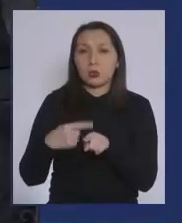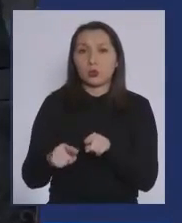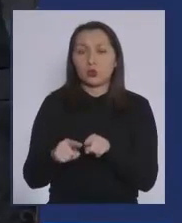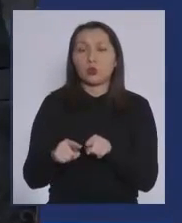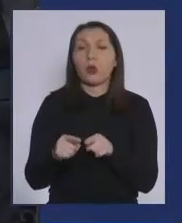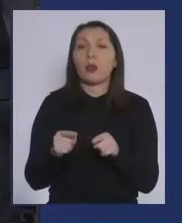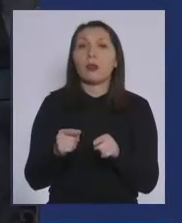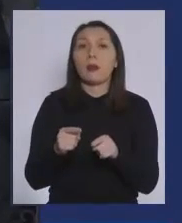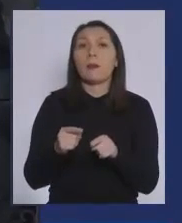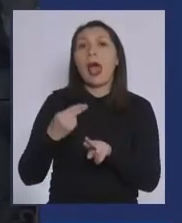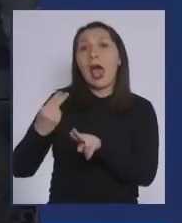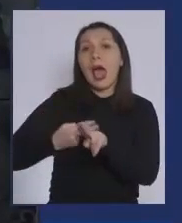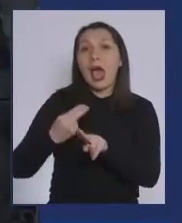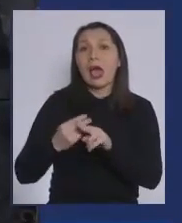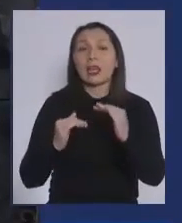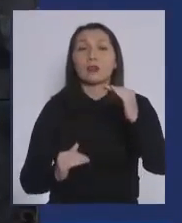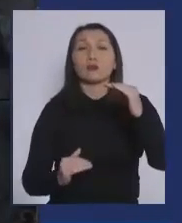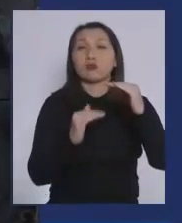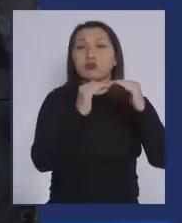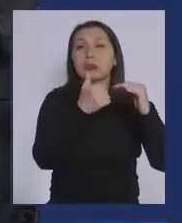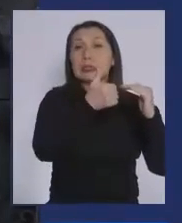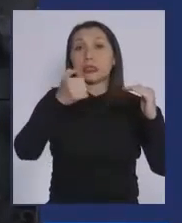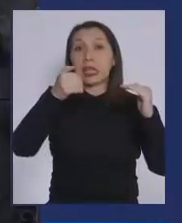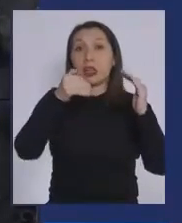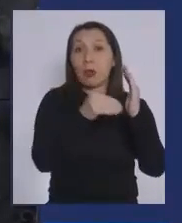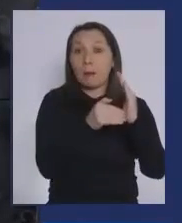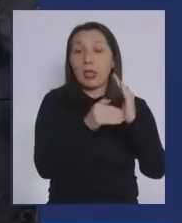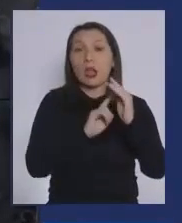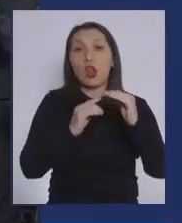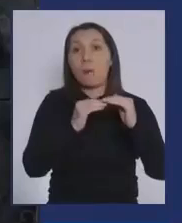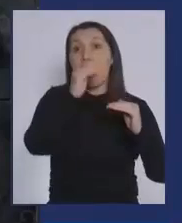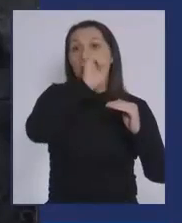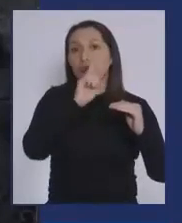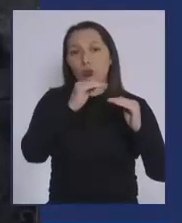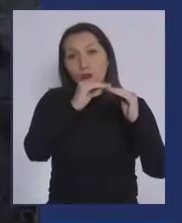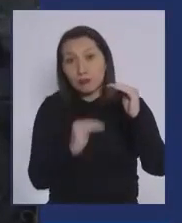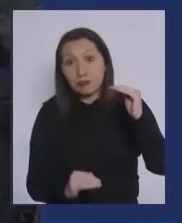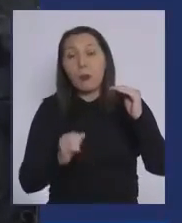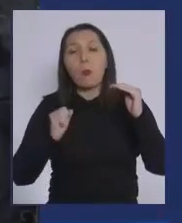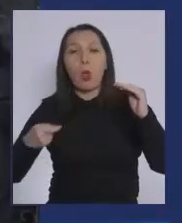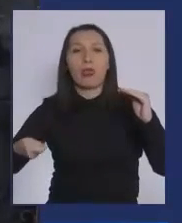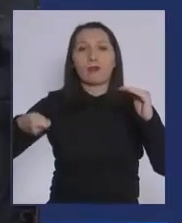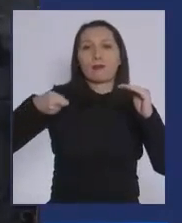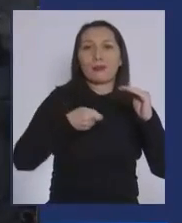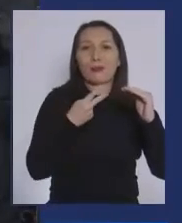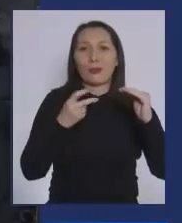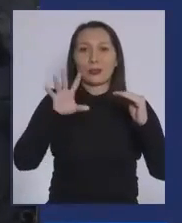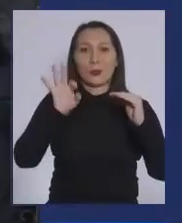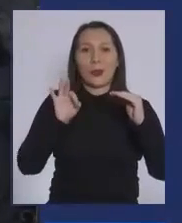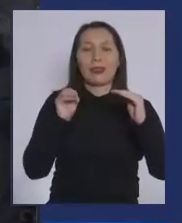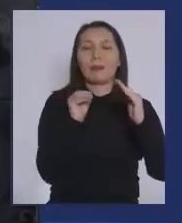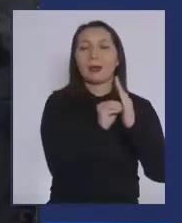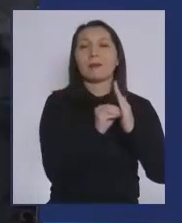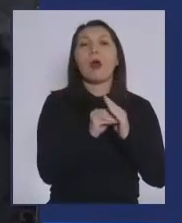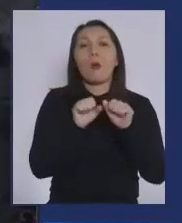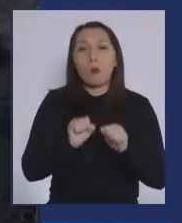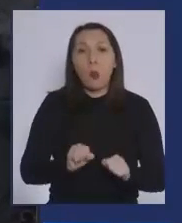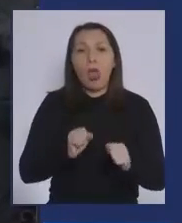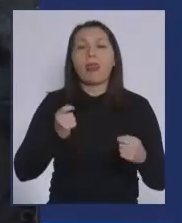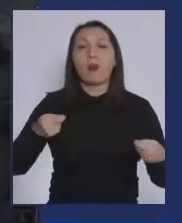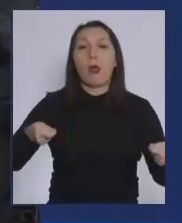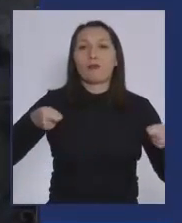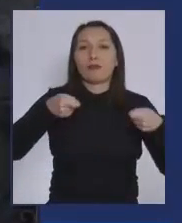para arriendos que no superen los 600 mil pesos mensuales y que va a cubrir hasta el 70%